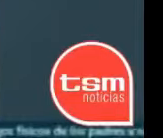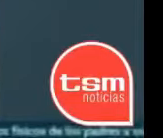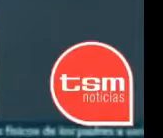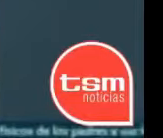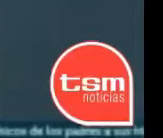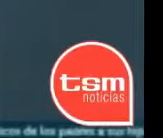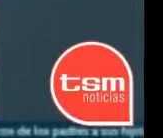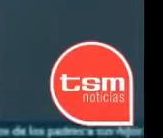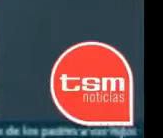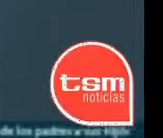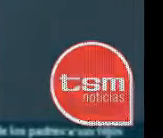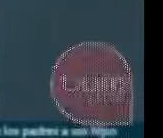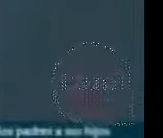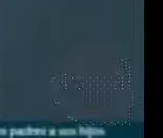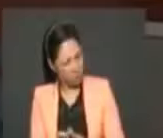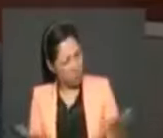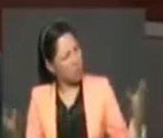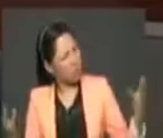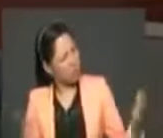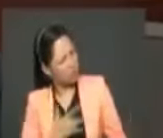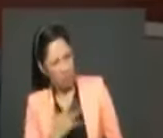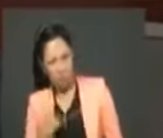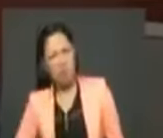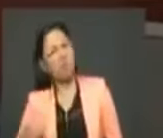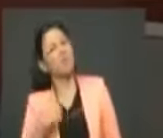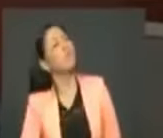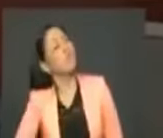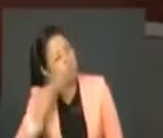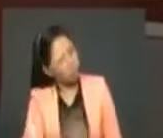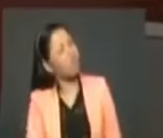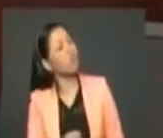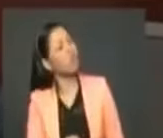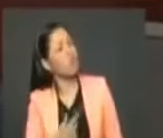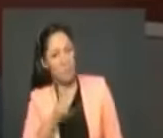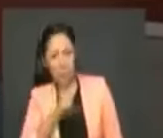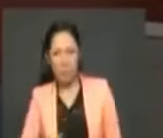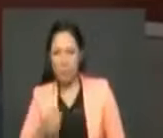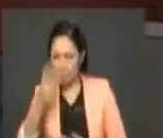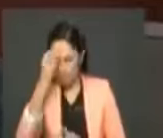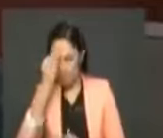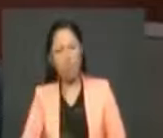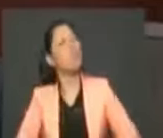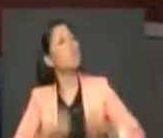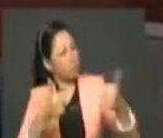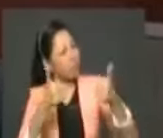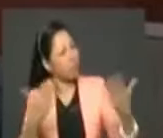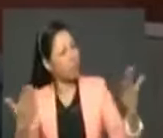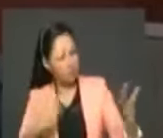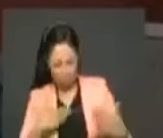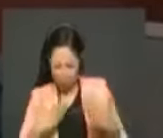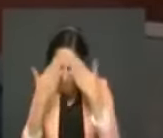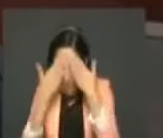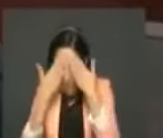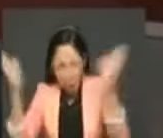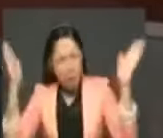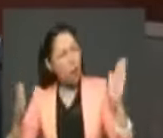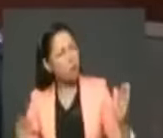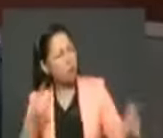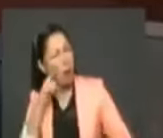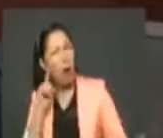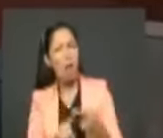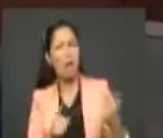me pegas. Yo no te pego. Somos gentes de bien, que hemos defendido la democracia y la